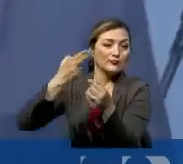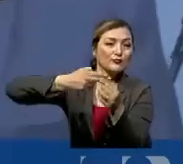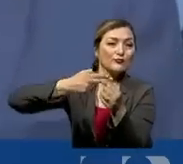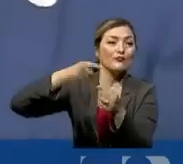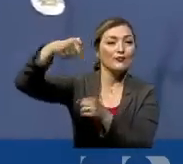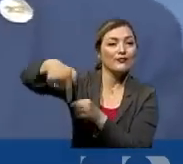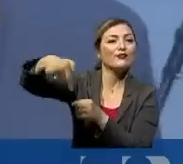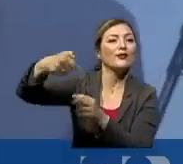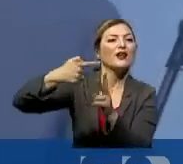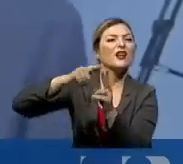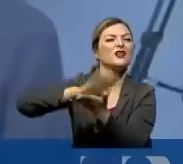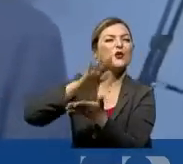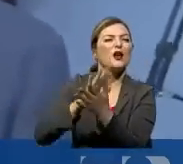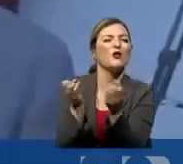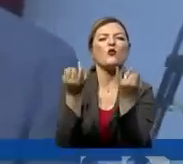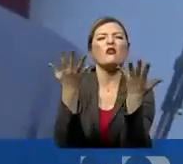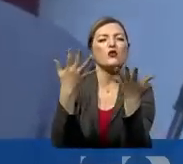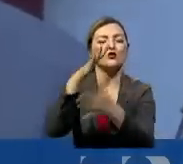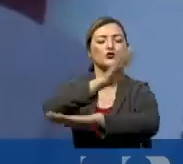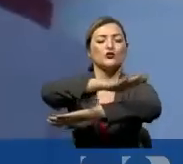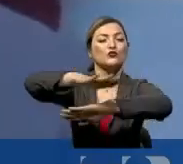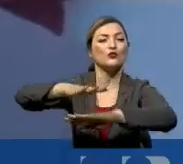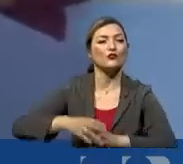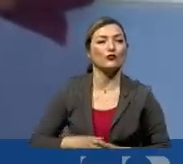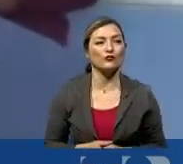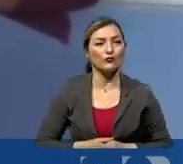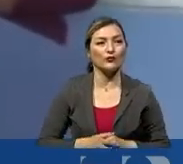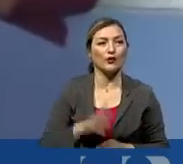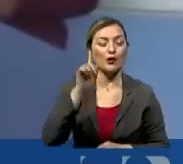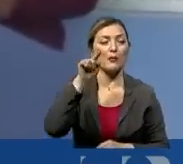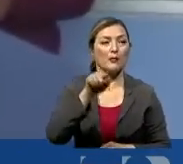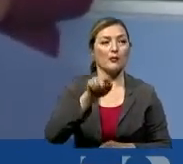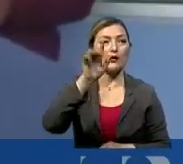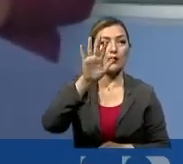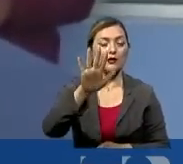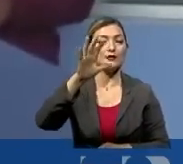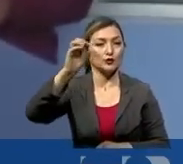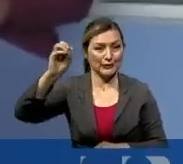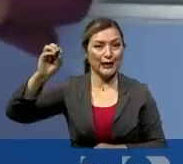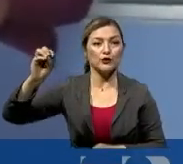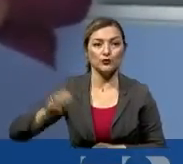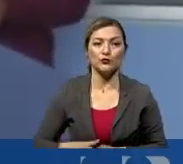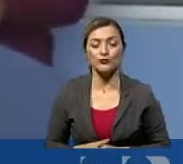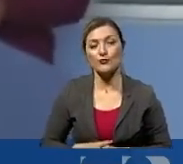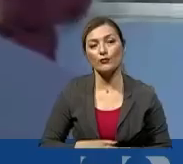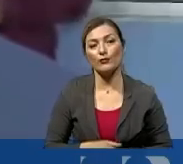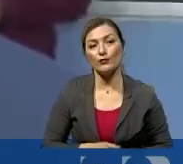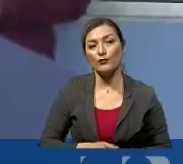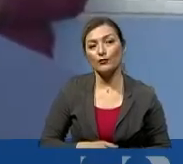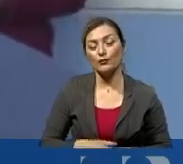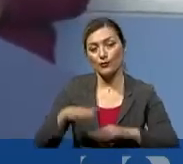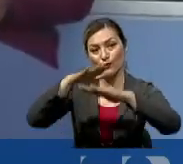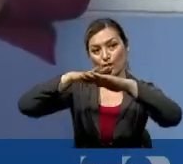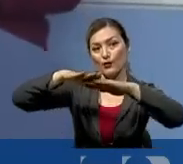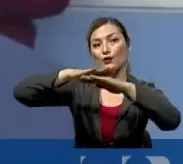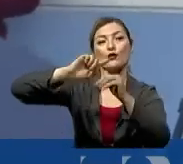esta institución educativa? Bueno, aquí sobre los 1.500 estudiantes de